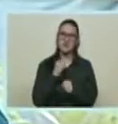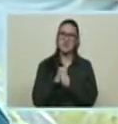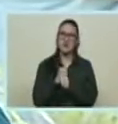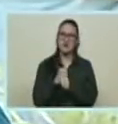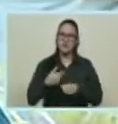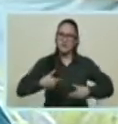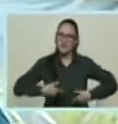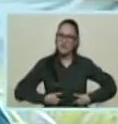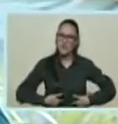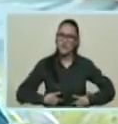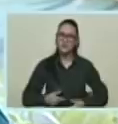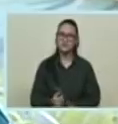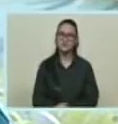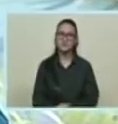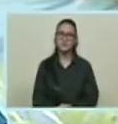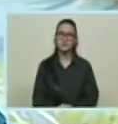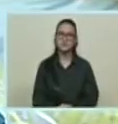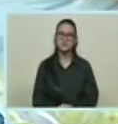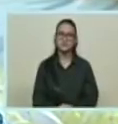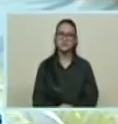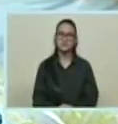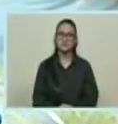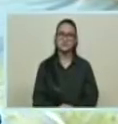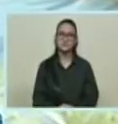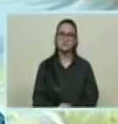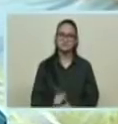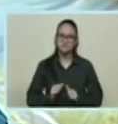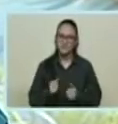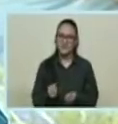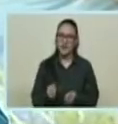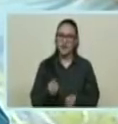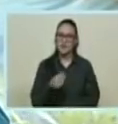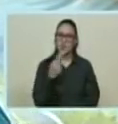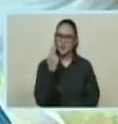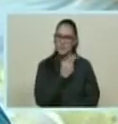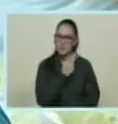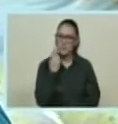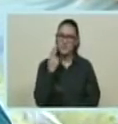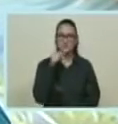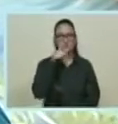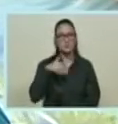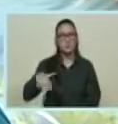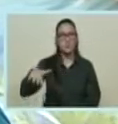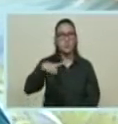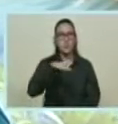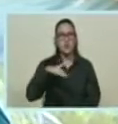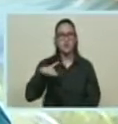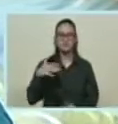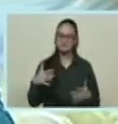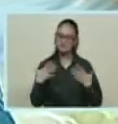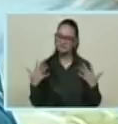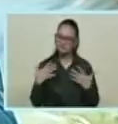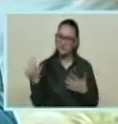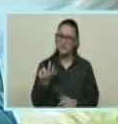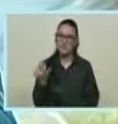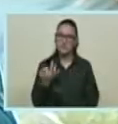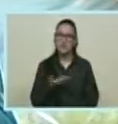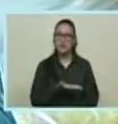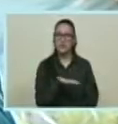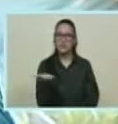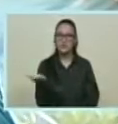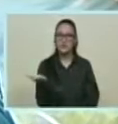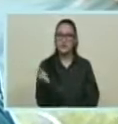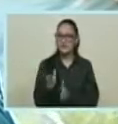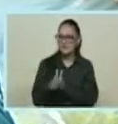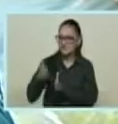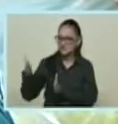de esfuerzo, de entrega permanente, de compromiso con nuestro pueblo. Me alegra mucho compartir con ustedes, a las vecinas, a